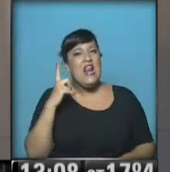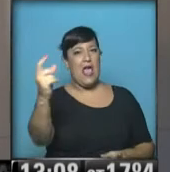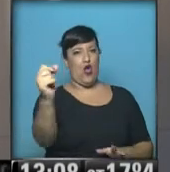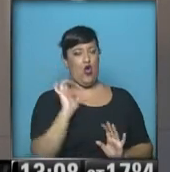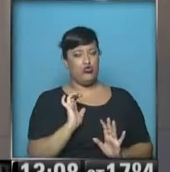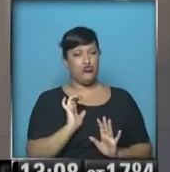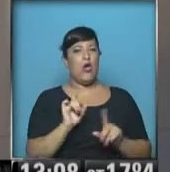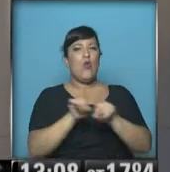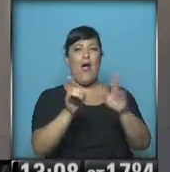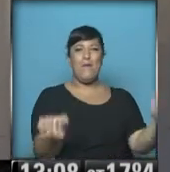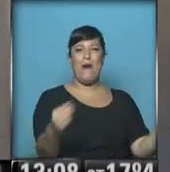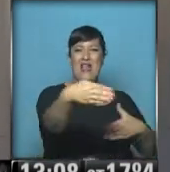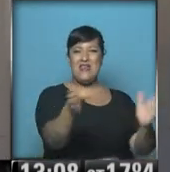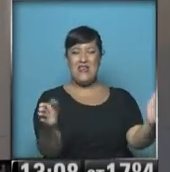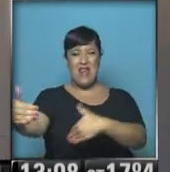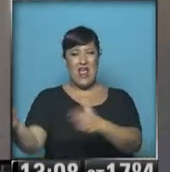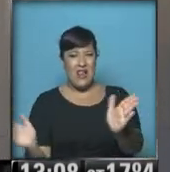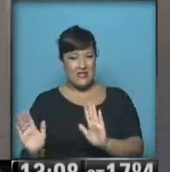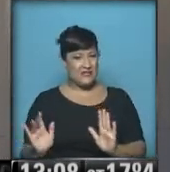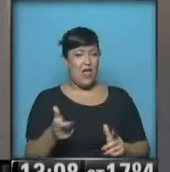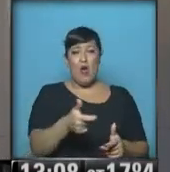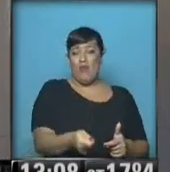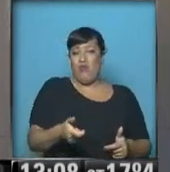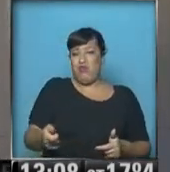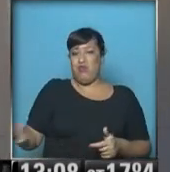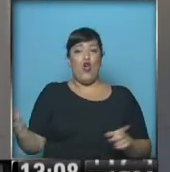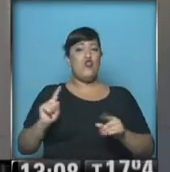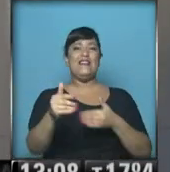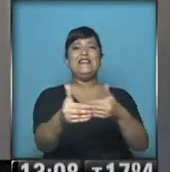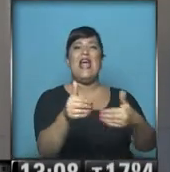están en paneles, o sea, lo manejan por paneles, entonces no están cerca de la pirotecnia.